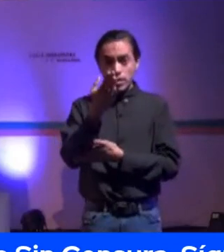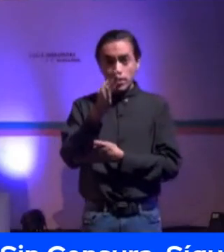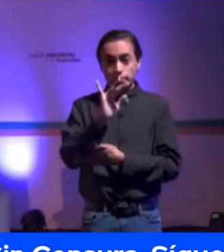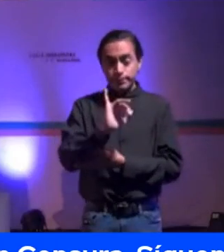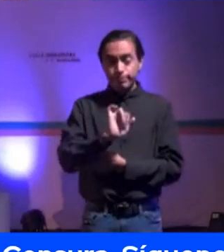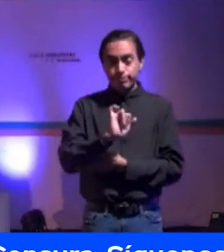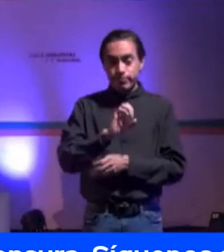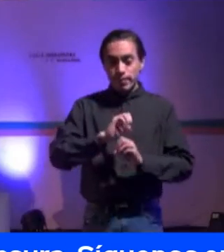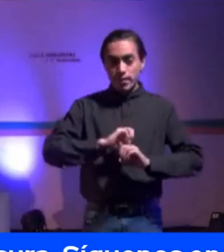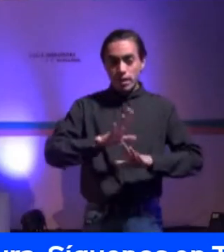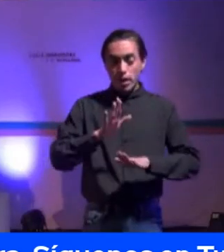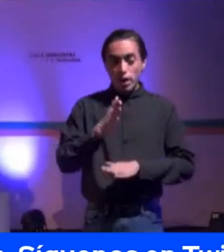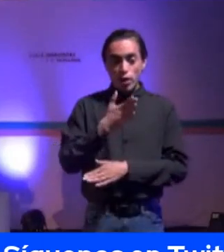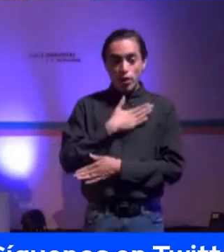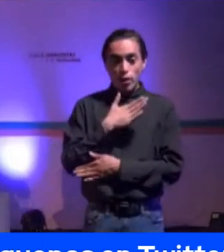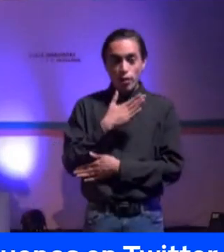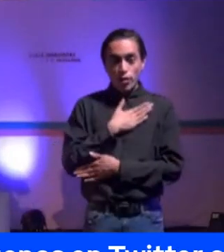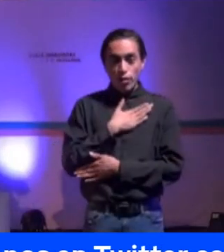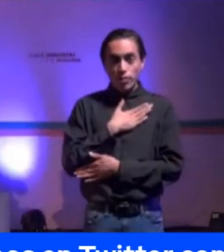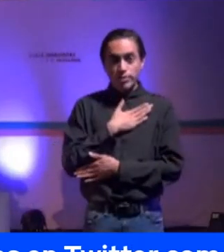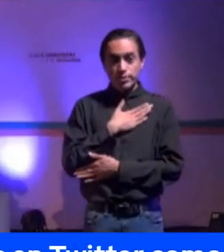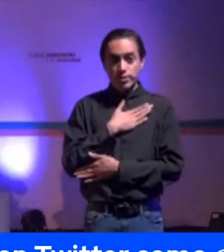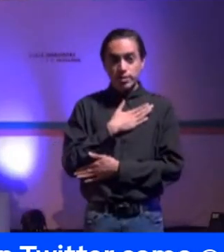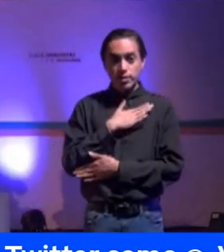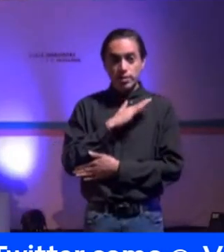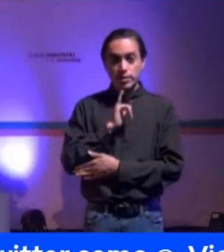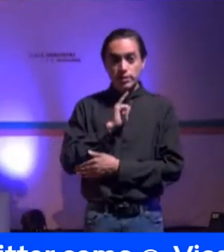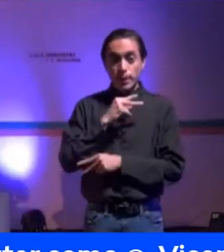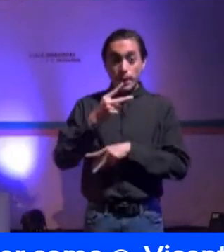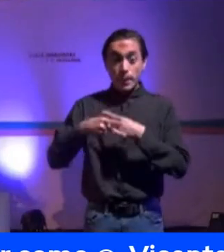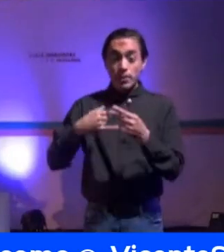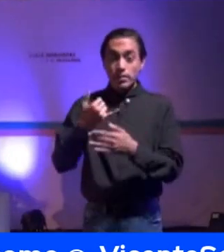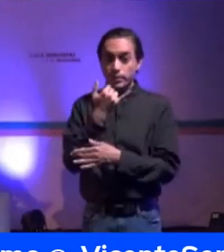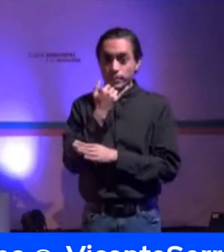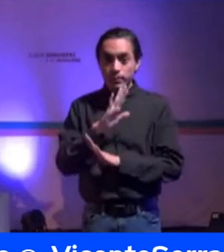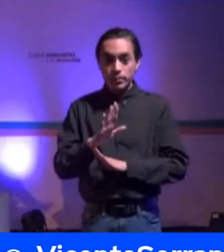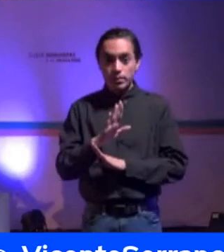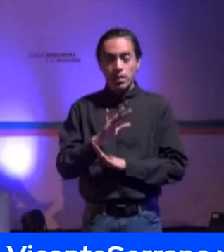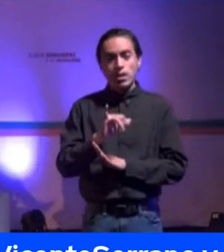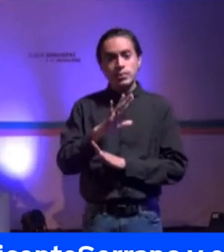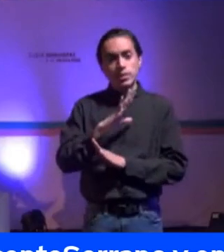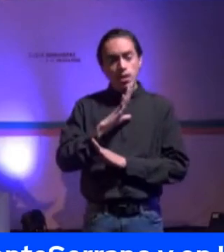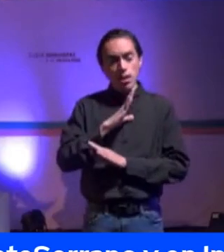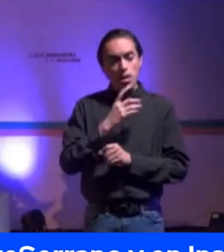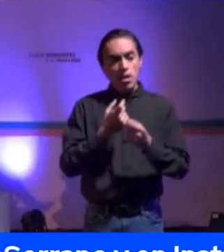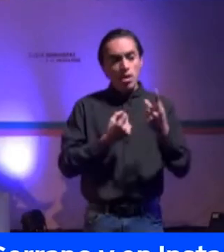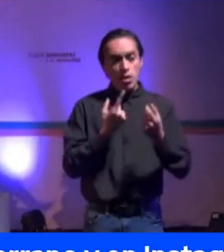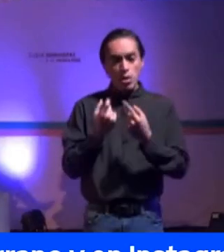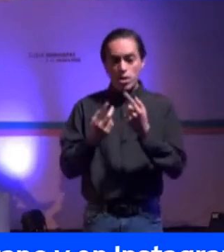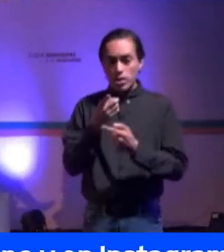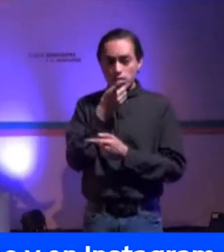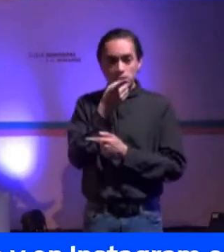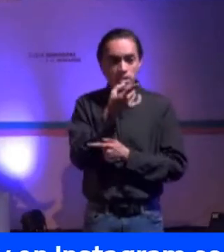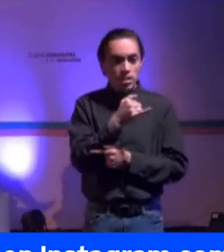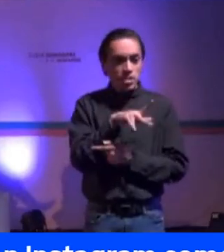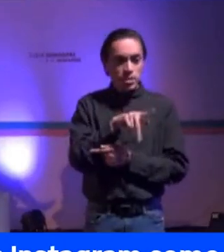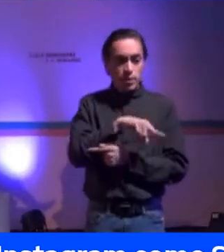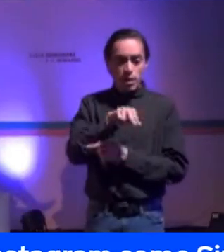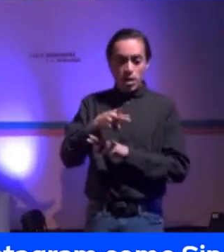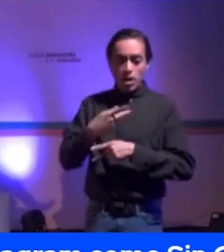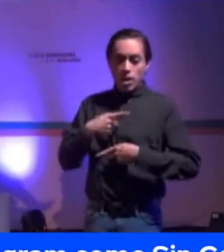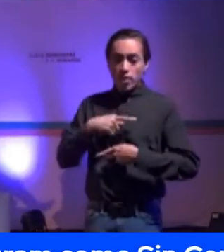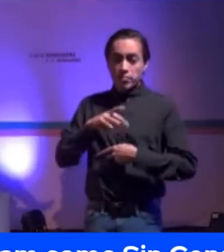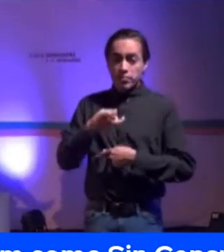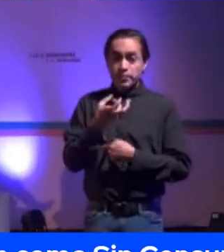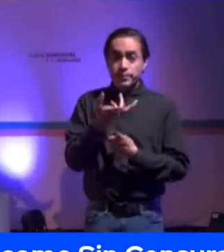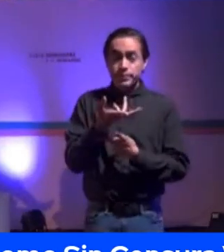acuerdo. Levanto la mano. Sí. Correcto. Voy. Argumentos hay de sobra, que se preocupen los de enfrente. Sí.